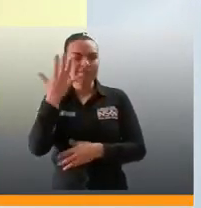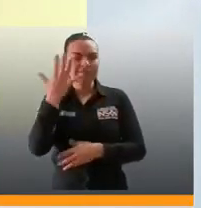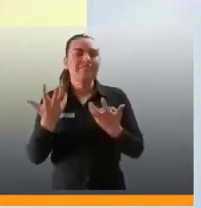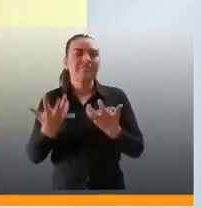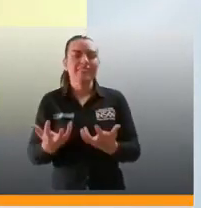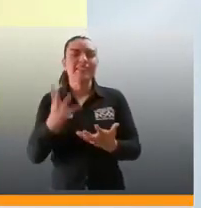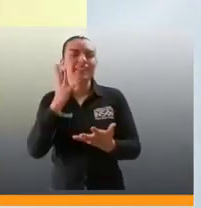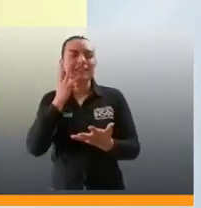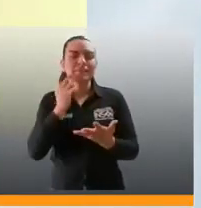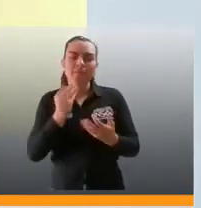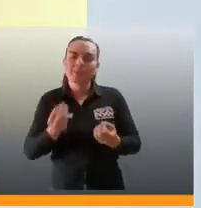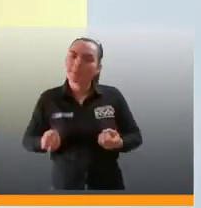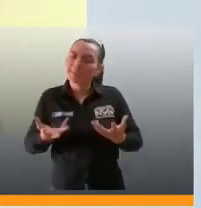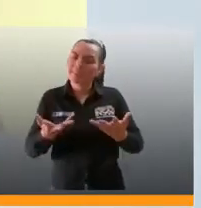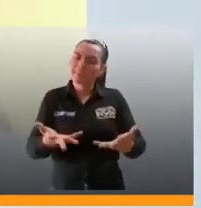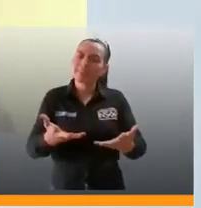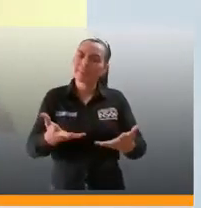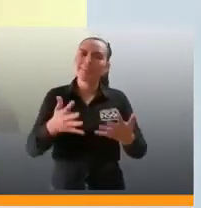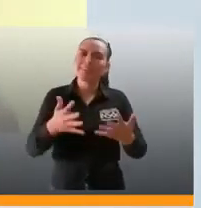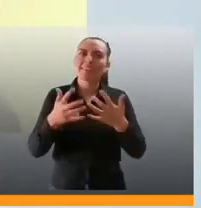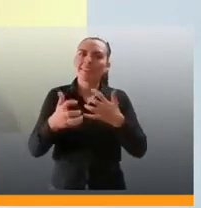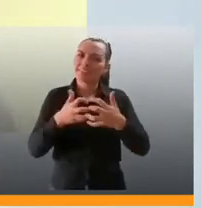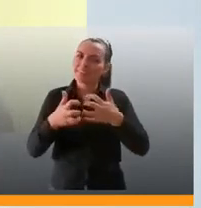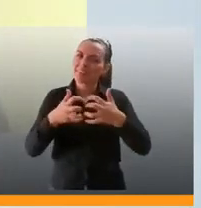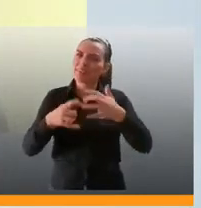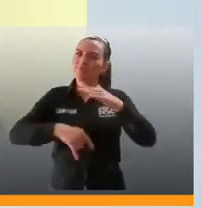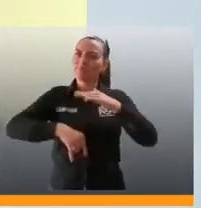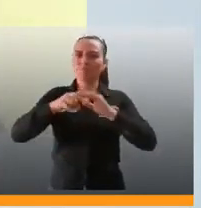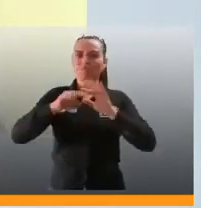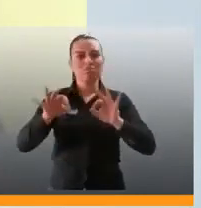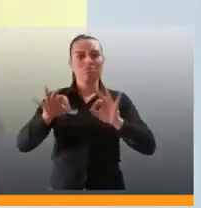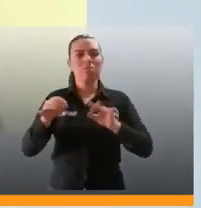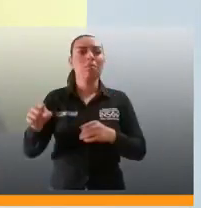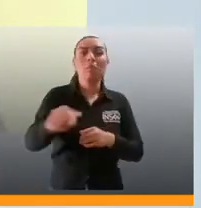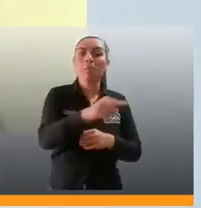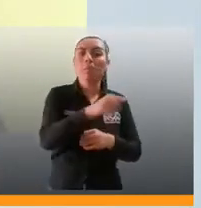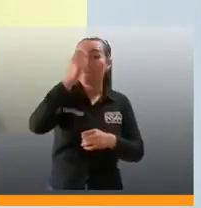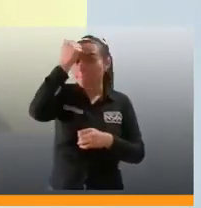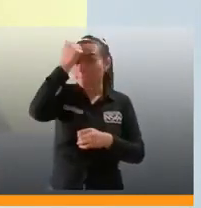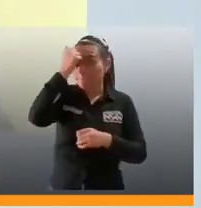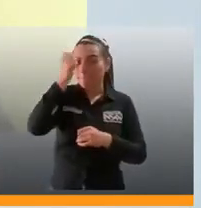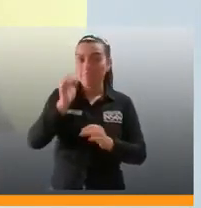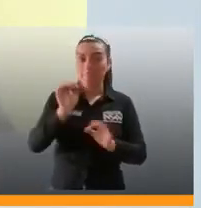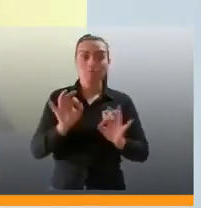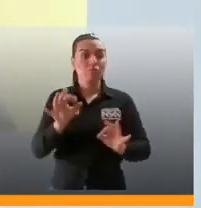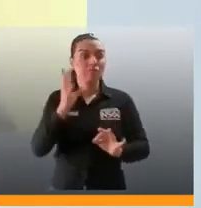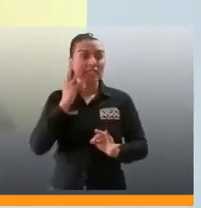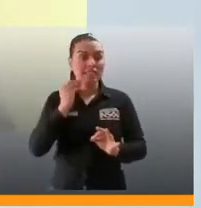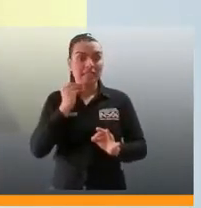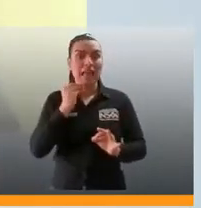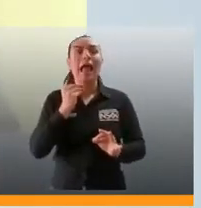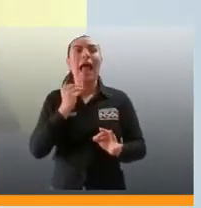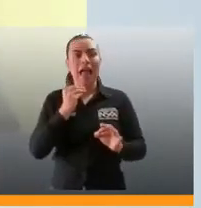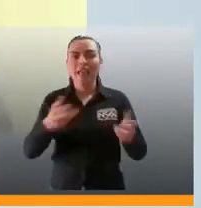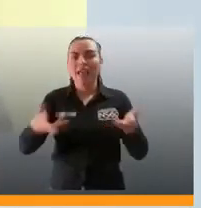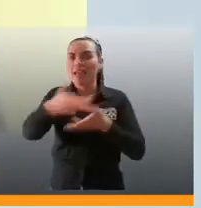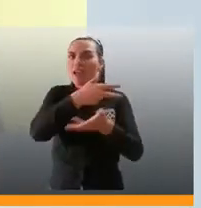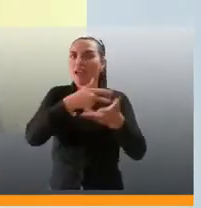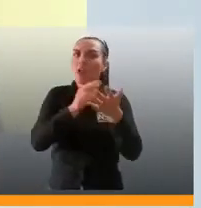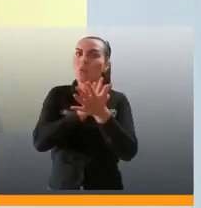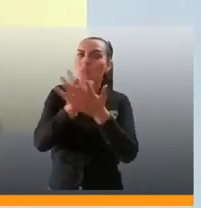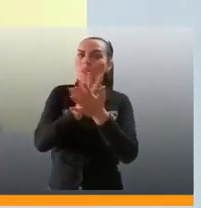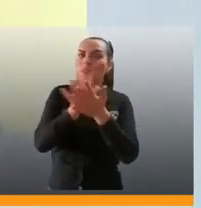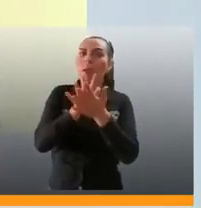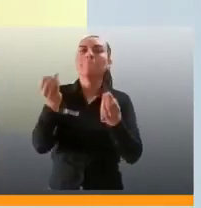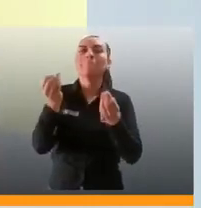los encuentros de experiencias exitosas en la que los profesores nos contamos qué es lo que hacemos, y así vamos motivando a